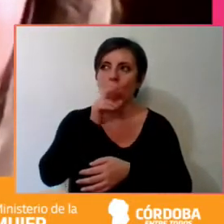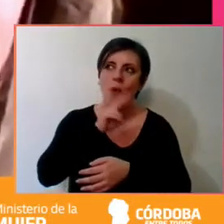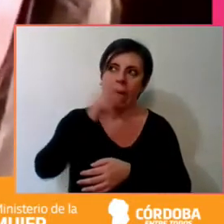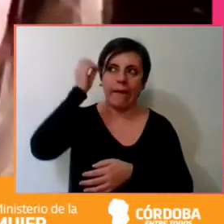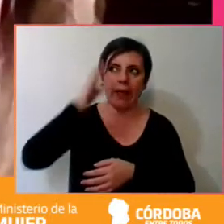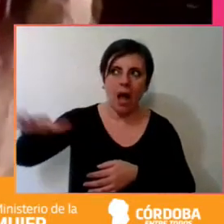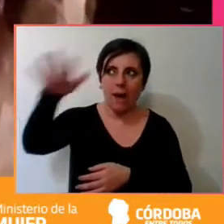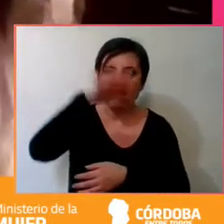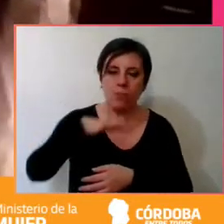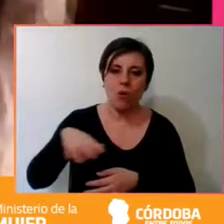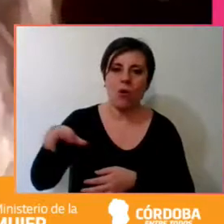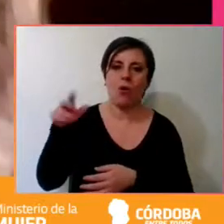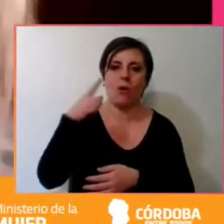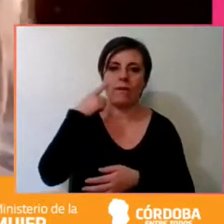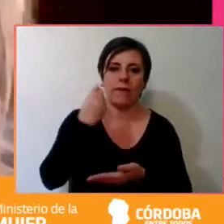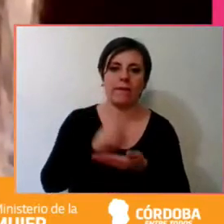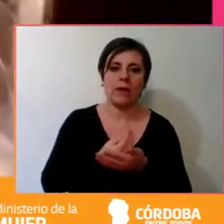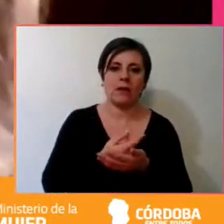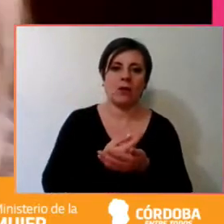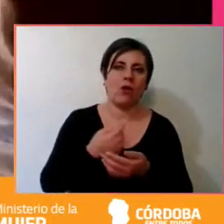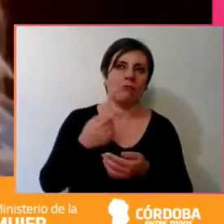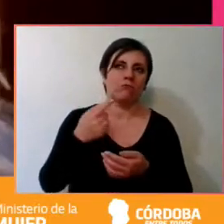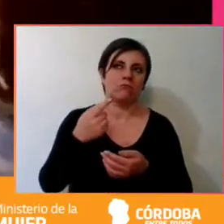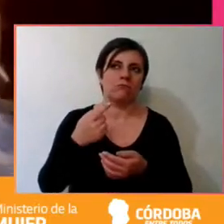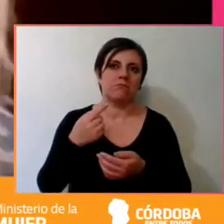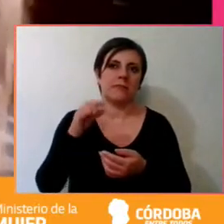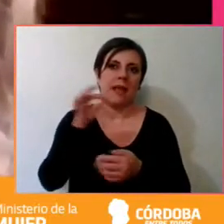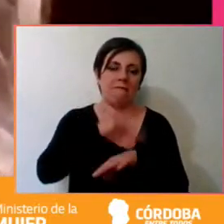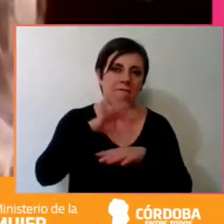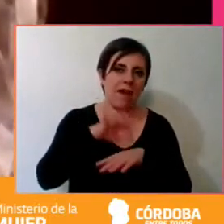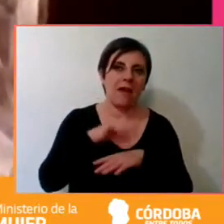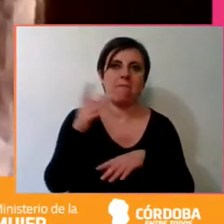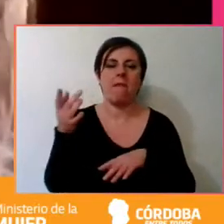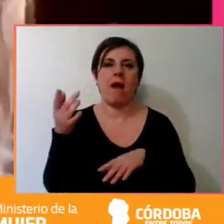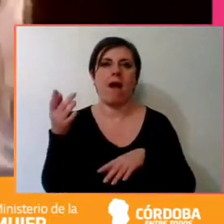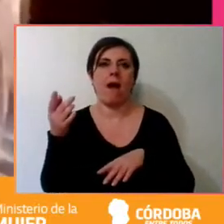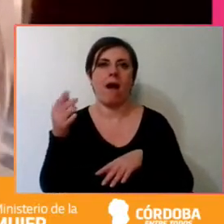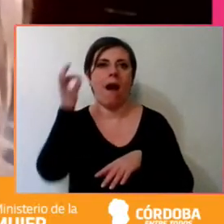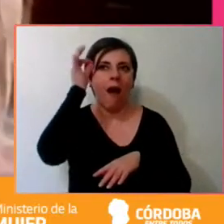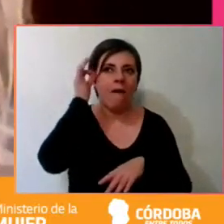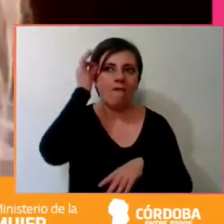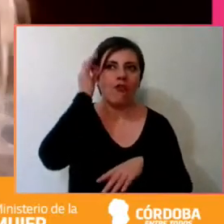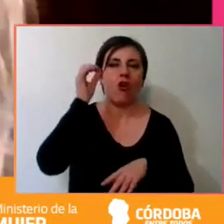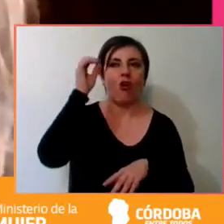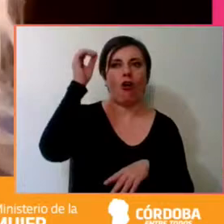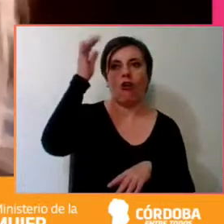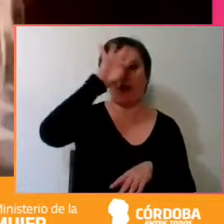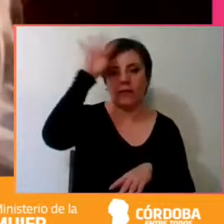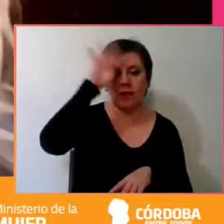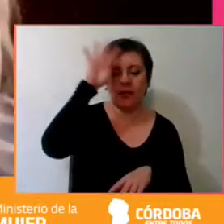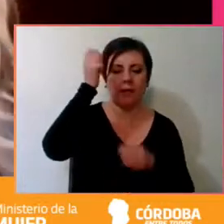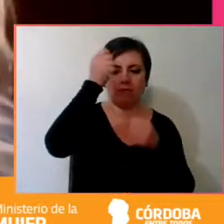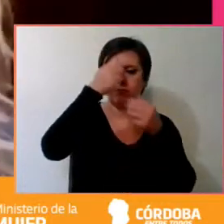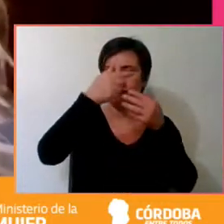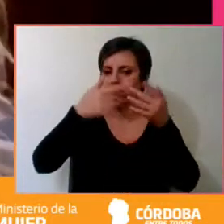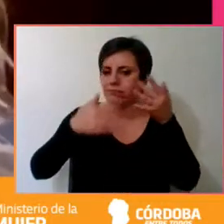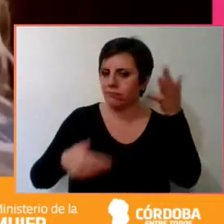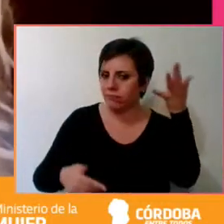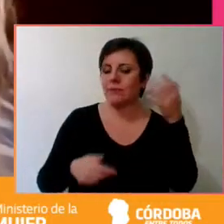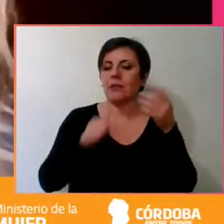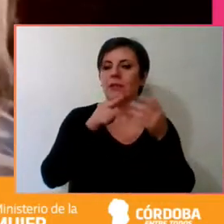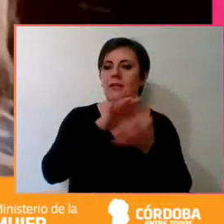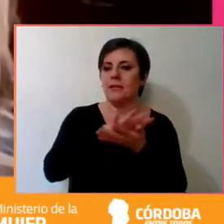mujer viviendo con VIH, mujer indígena, mujer afro, todas esas matices de las condiciones de